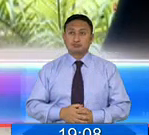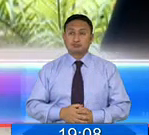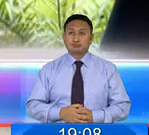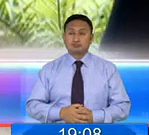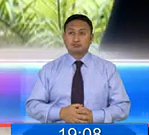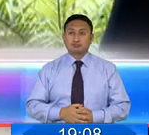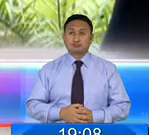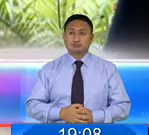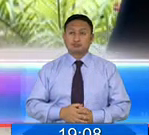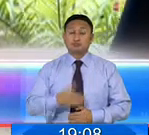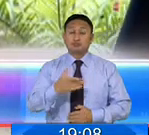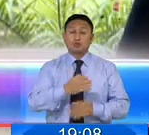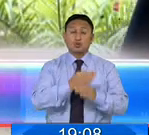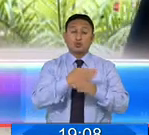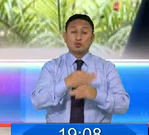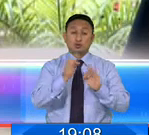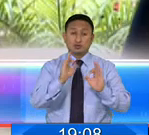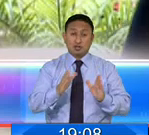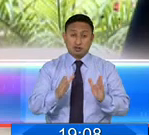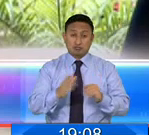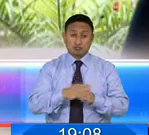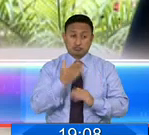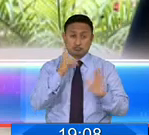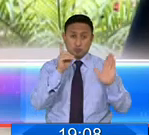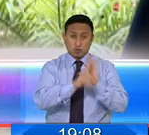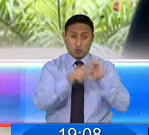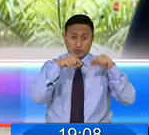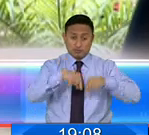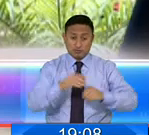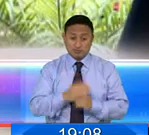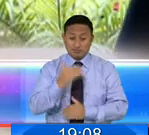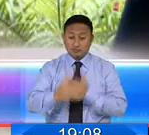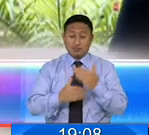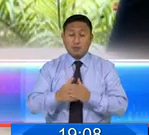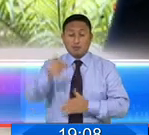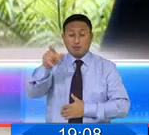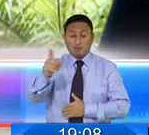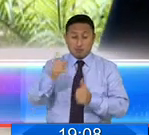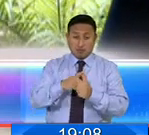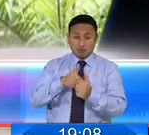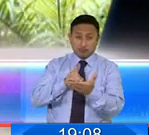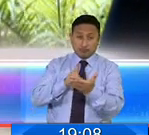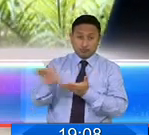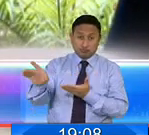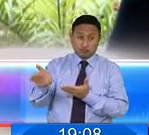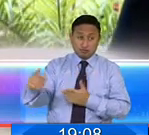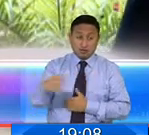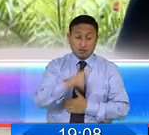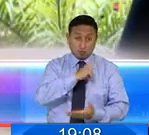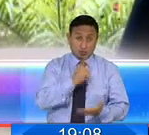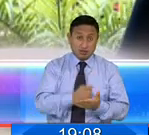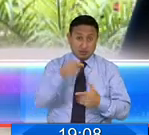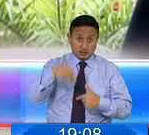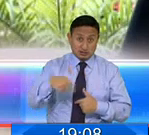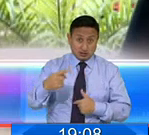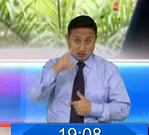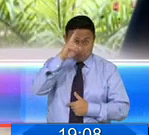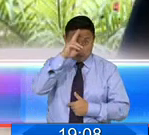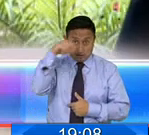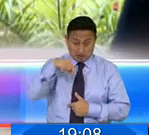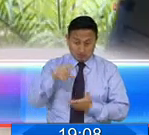conforme la falta que se ha identificado, pues terminaría en destitución de los funcionarios de confirmar, por supuesto, las